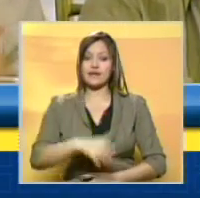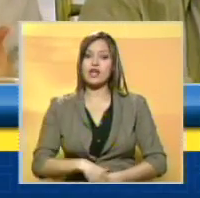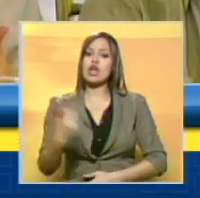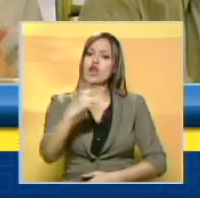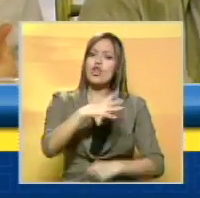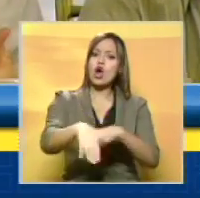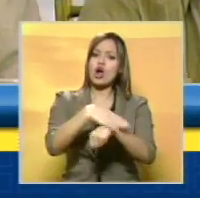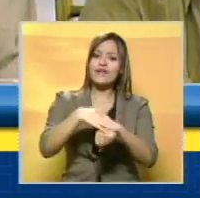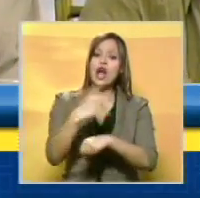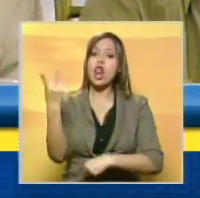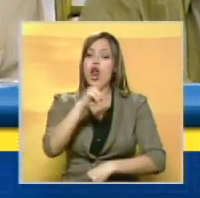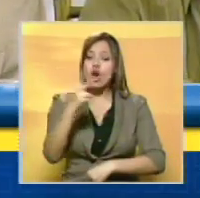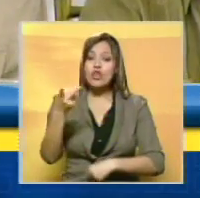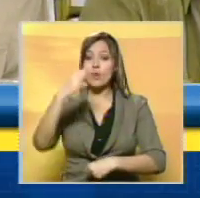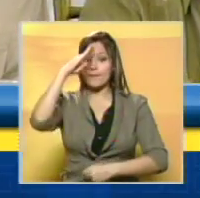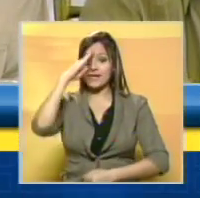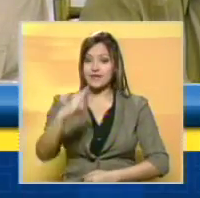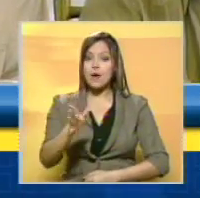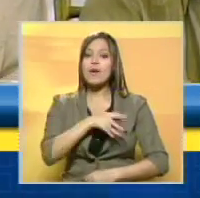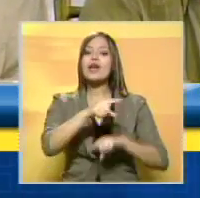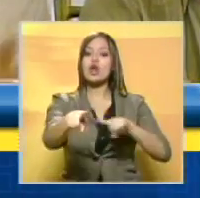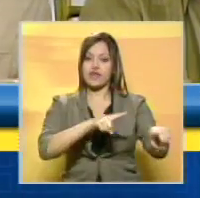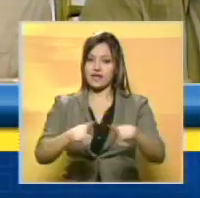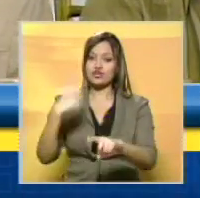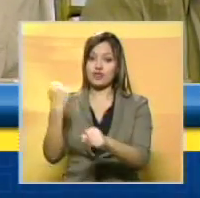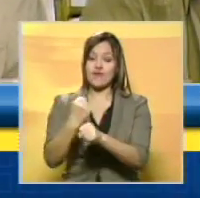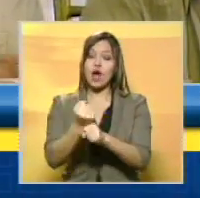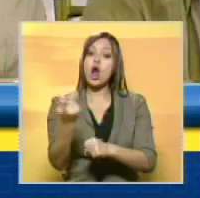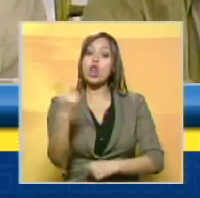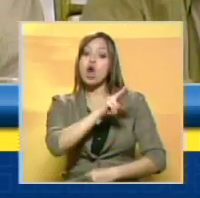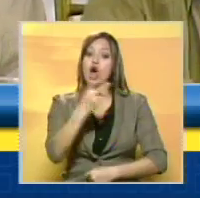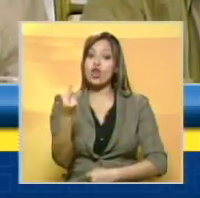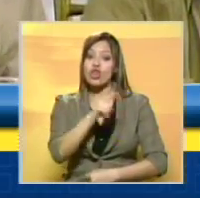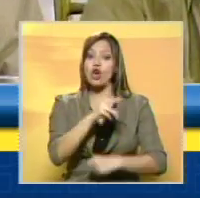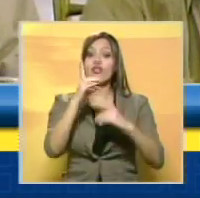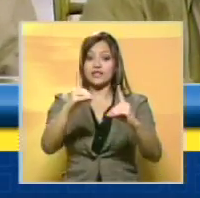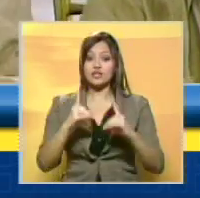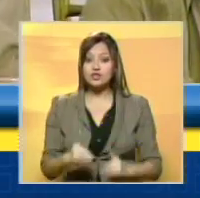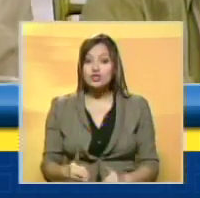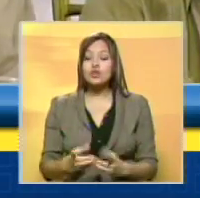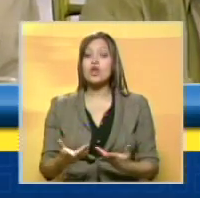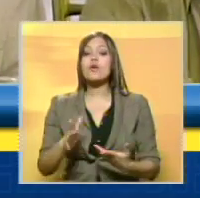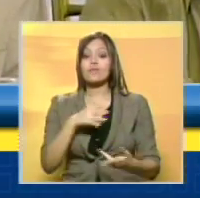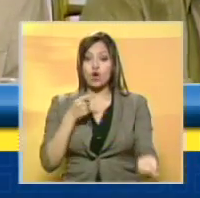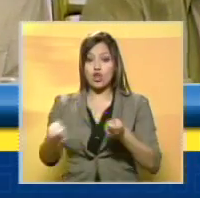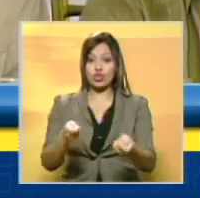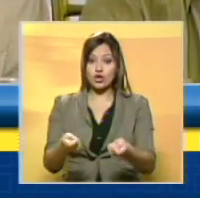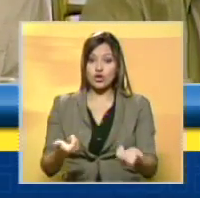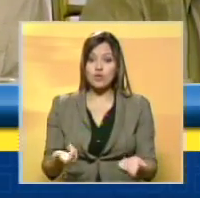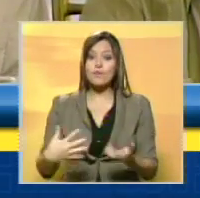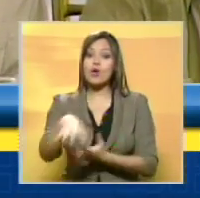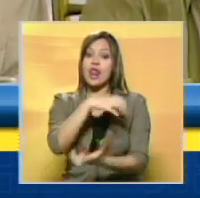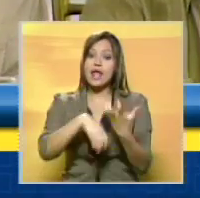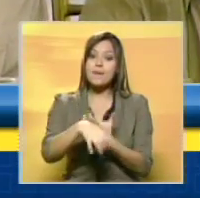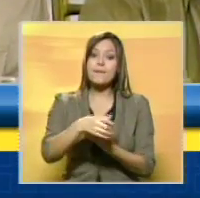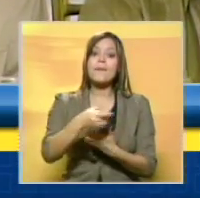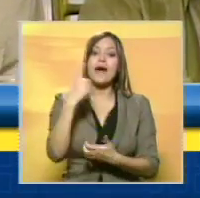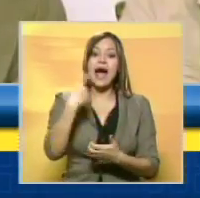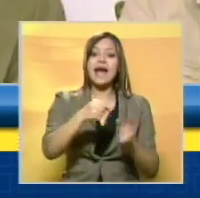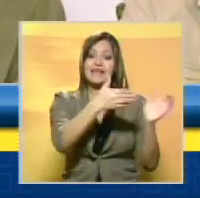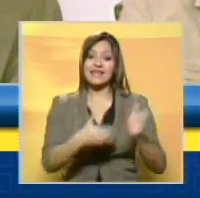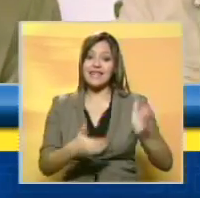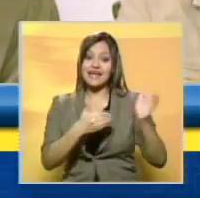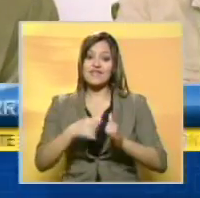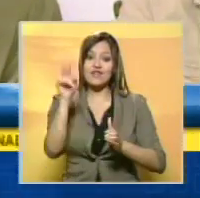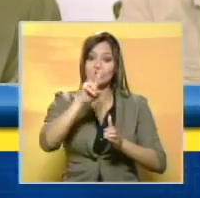todos podamos coordinar acciones y de los dos lados de la frontera tomar las medidas para regularizar el problema del contrabando de extracción.